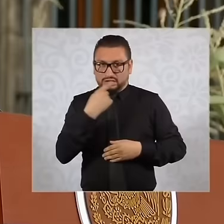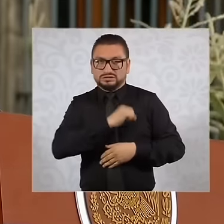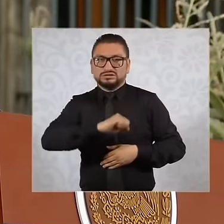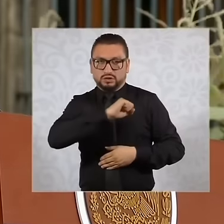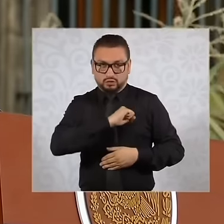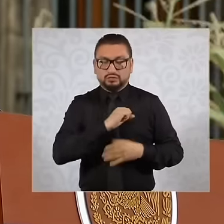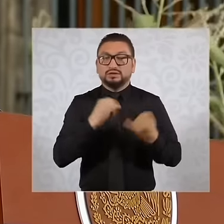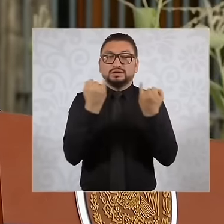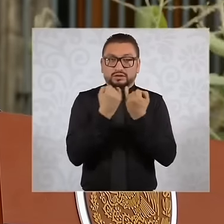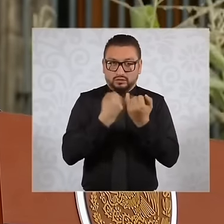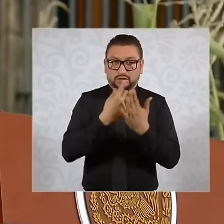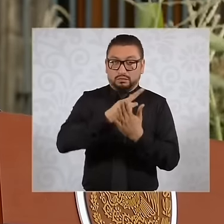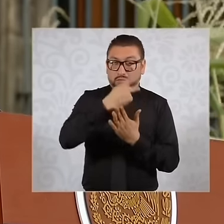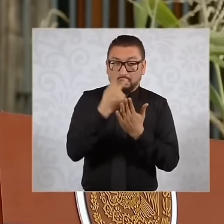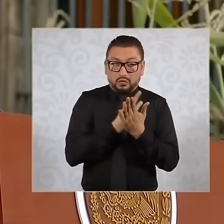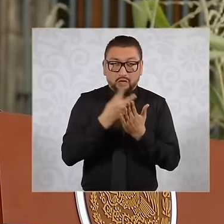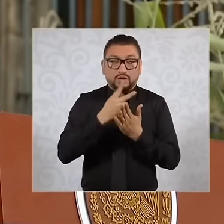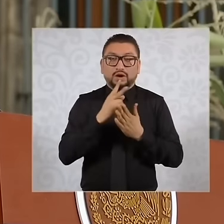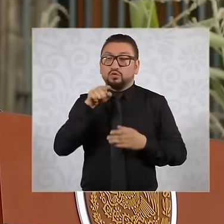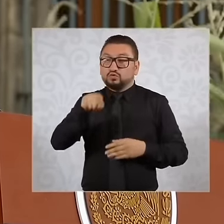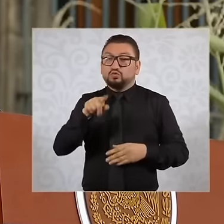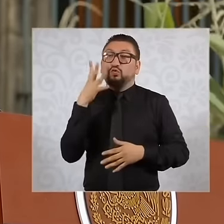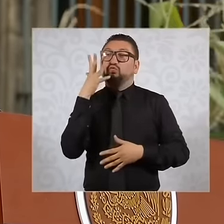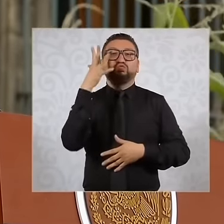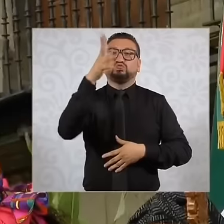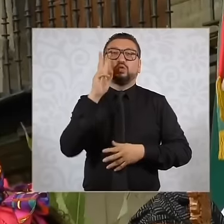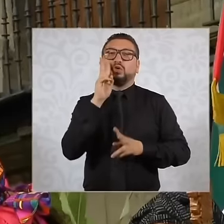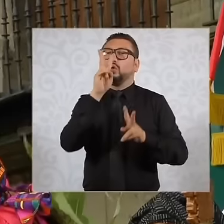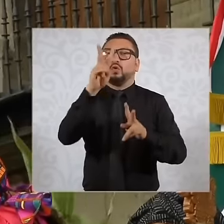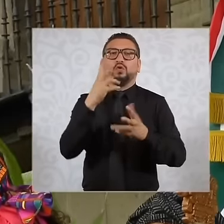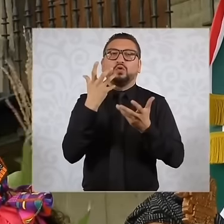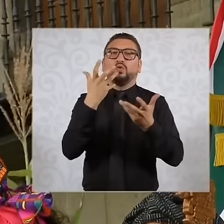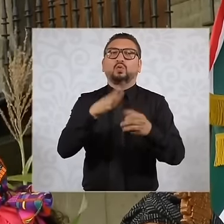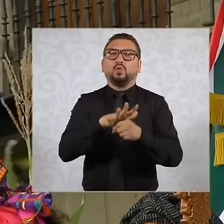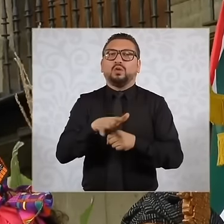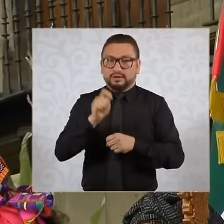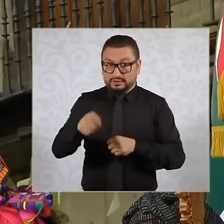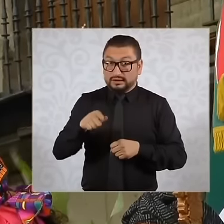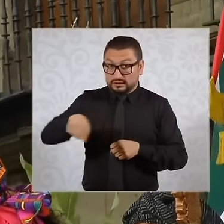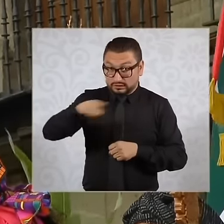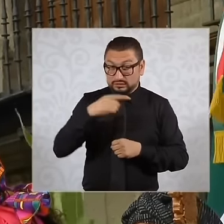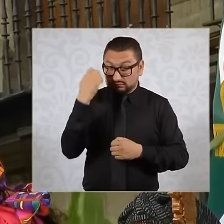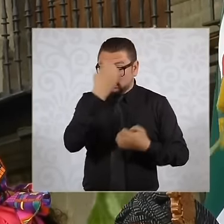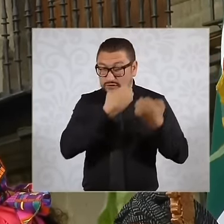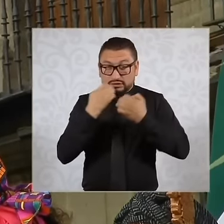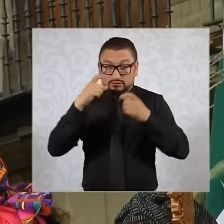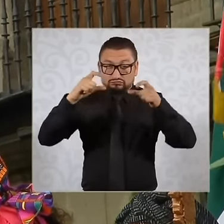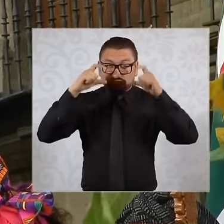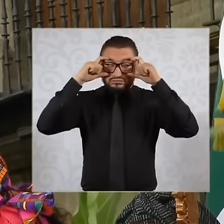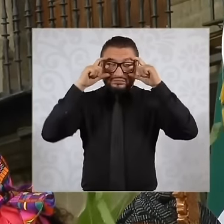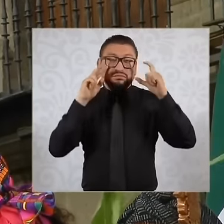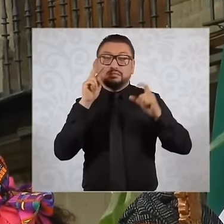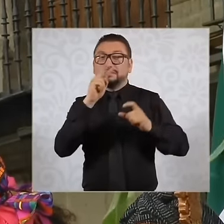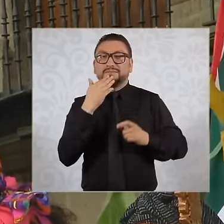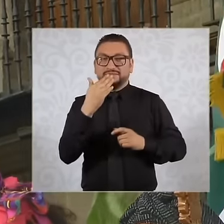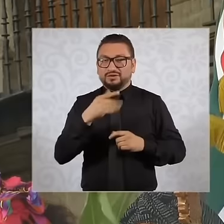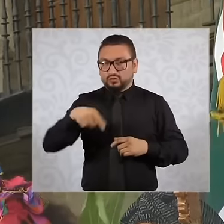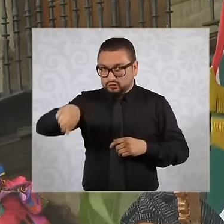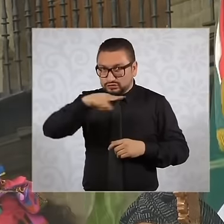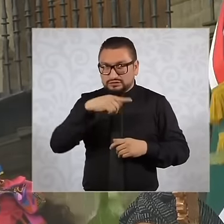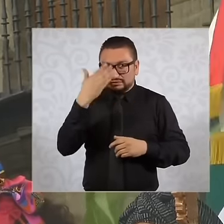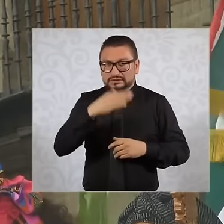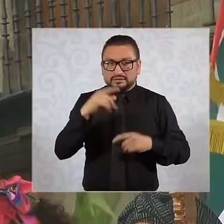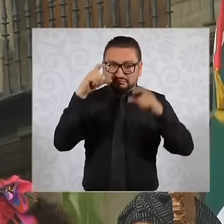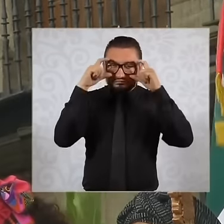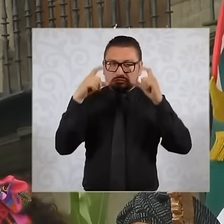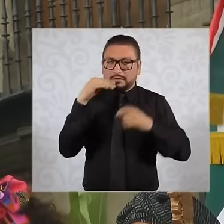programa Visualiza tus sueños, que consiste en exámenes de la vista y lentes gratuitos a